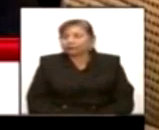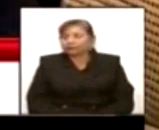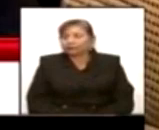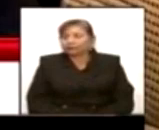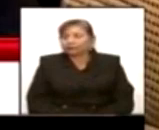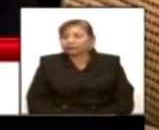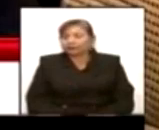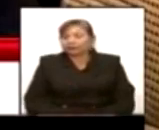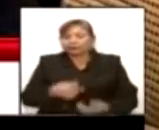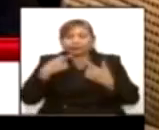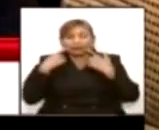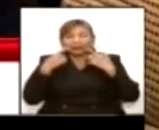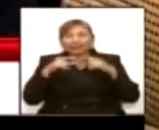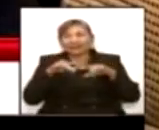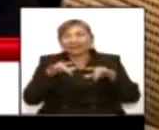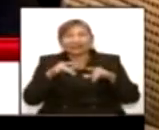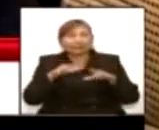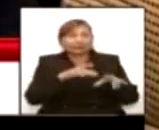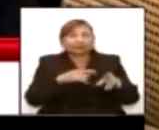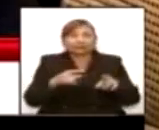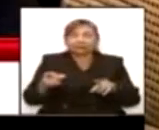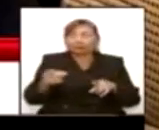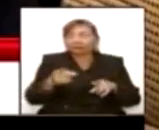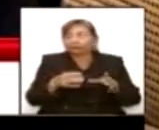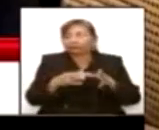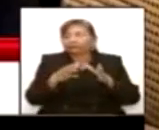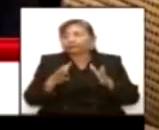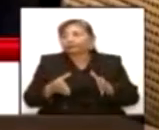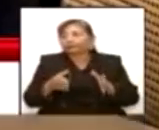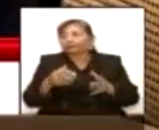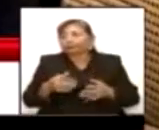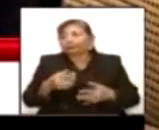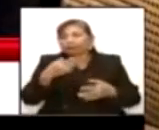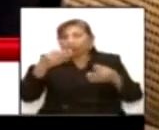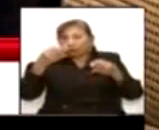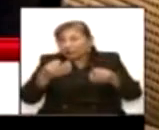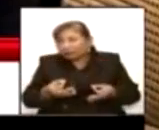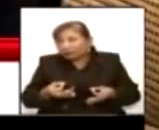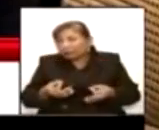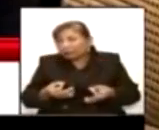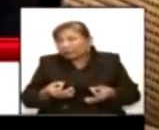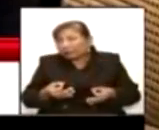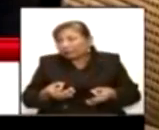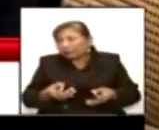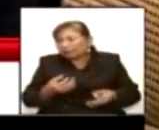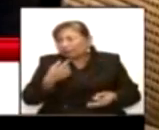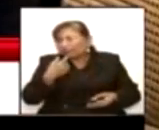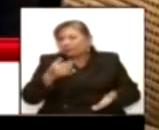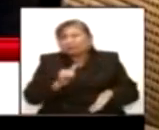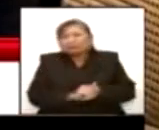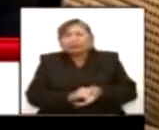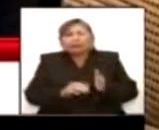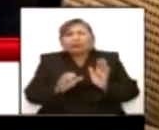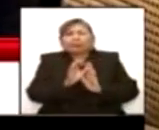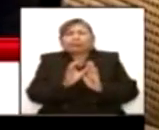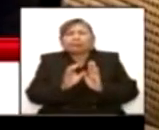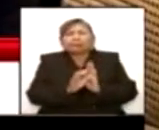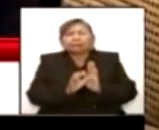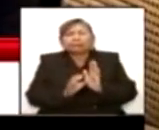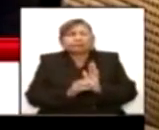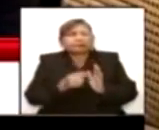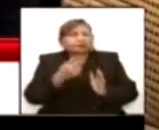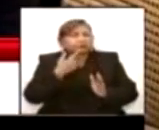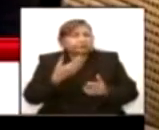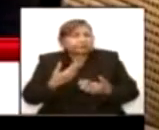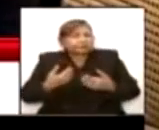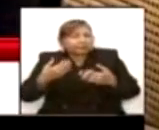Burlona, una risa burlona de algunos congresistas, ¿no? Este es un tema de creencias, pero si la Constitución,